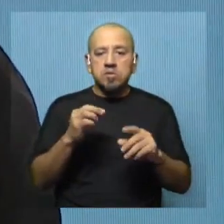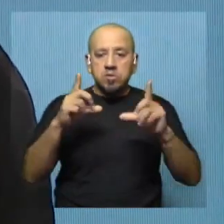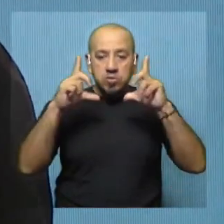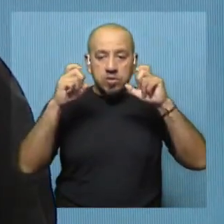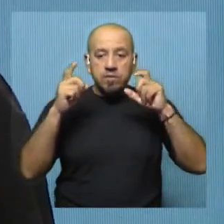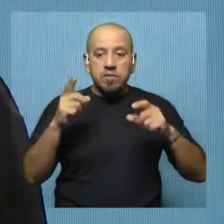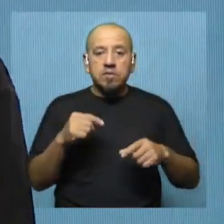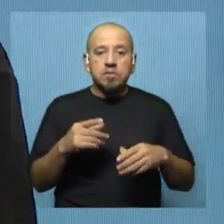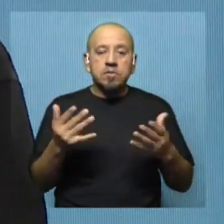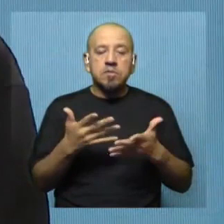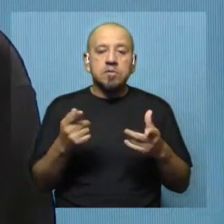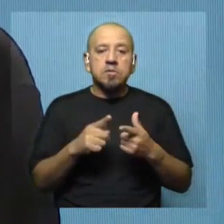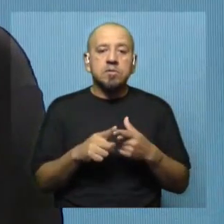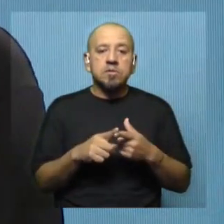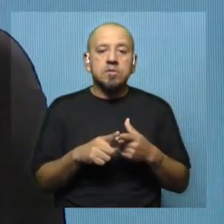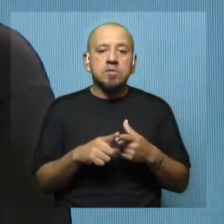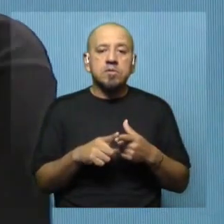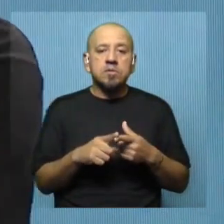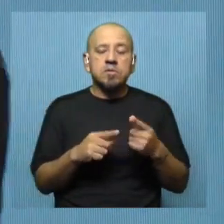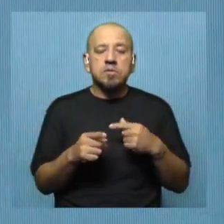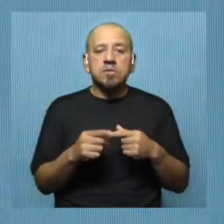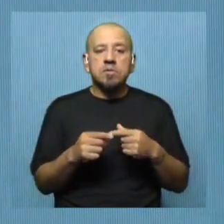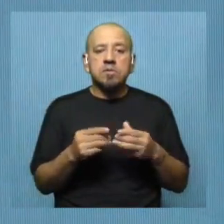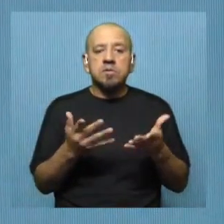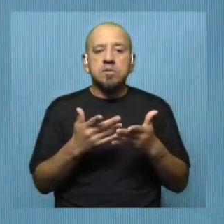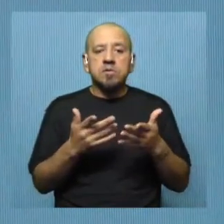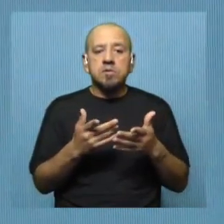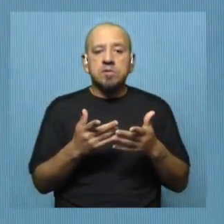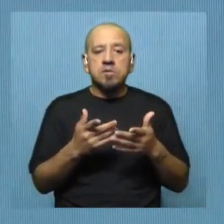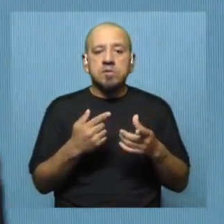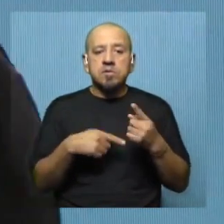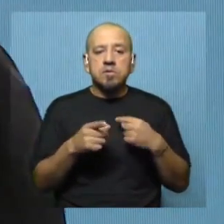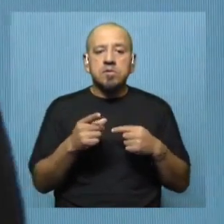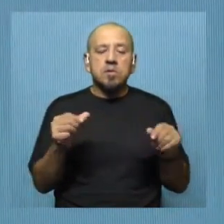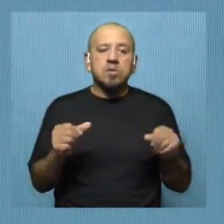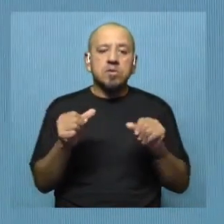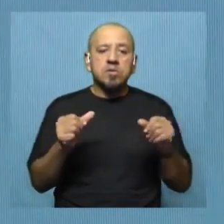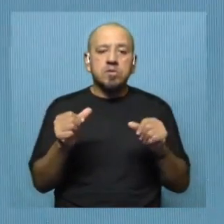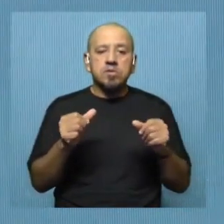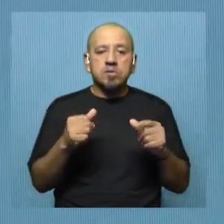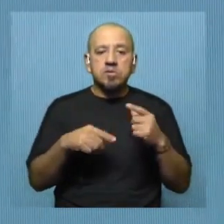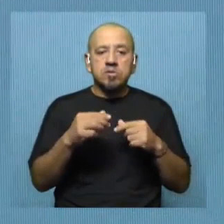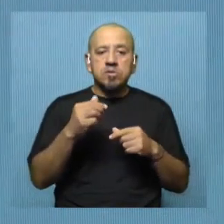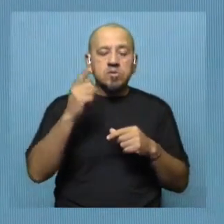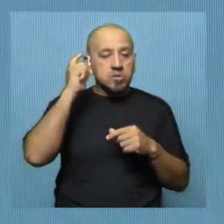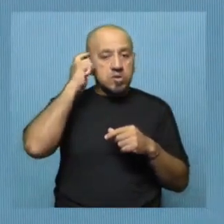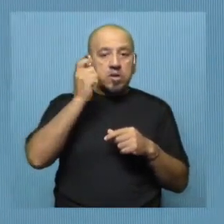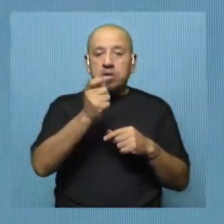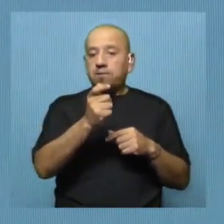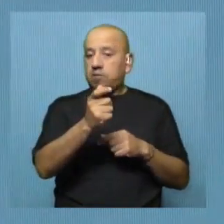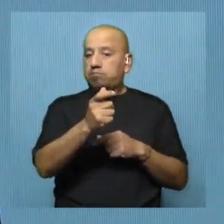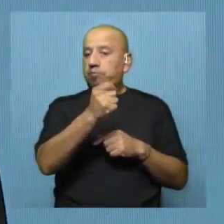Ahora, mucho de lo que es necesario para hacer, para tener una buena fotografía, te lo resuelve técnicamente el aparato, por lo menos para